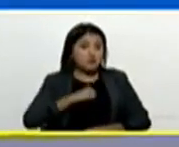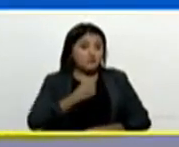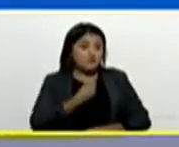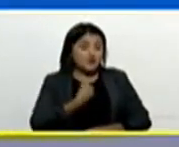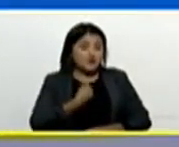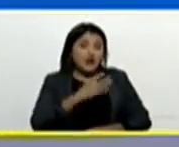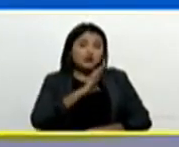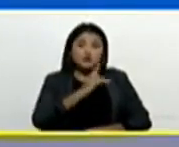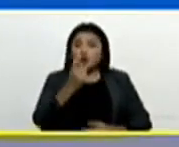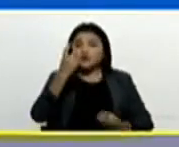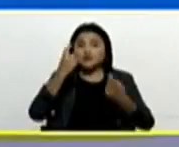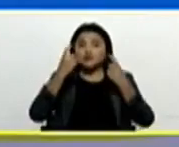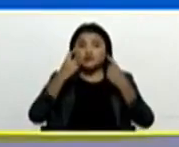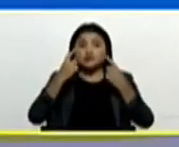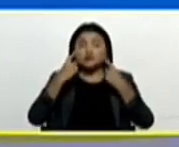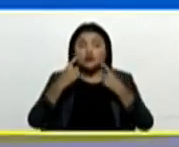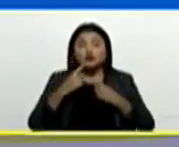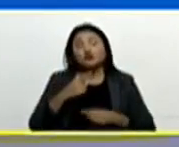el comandante Chávez.